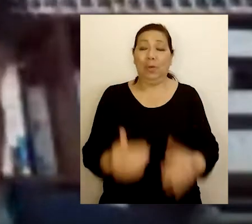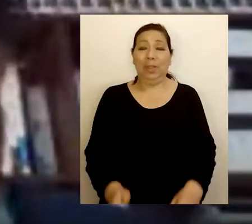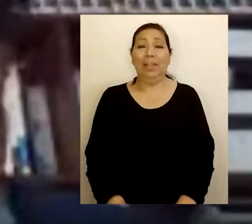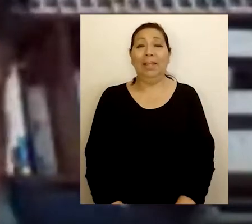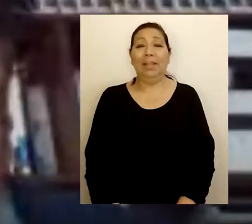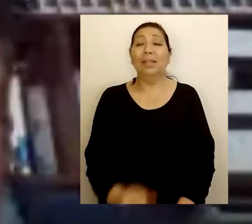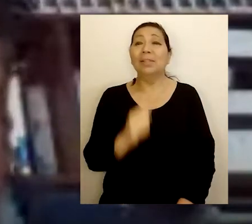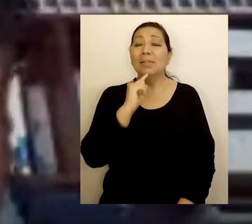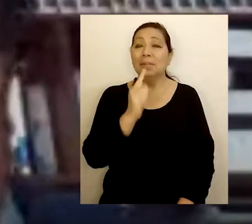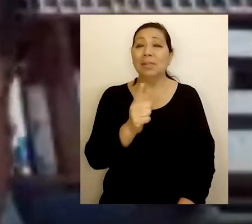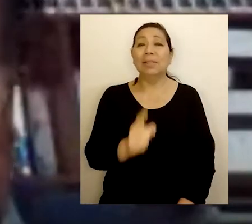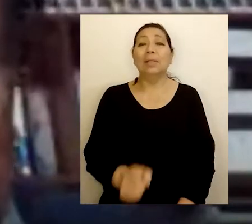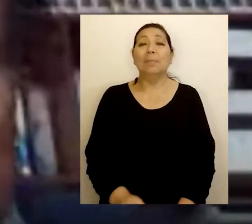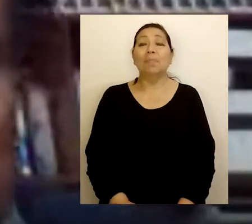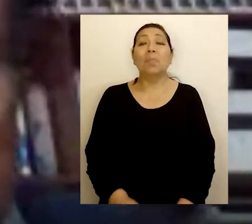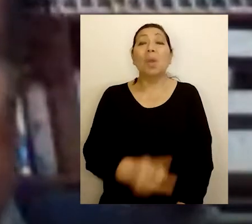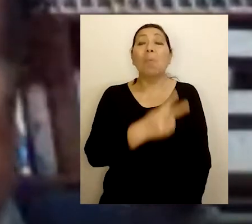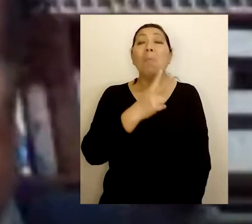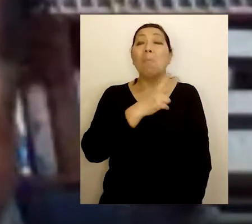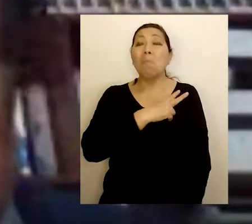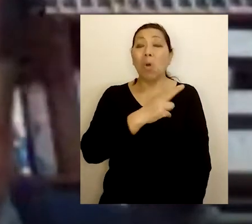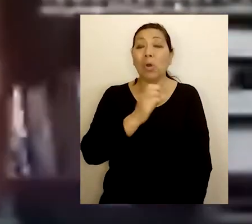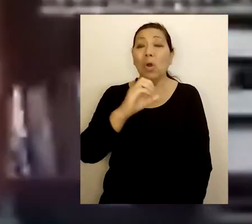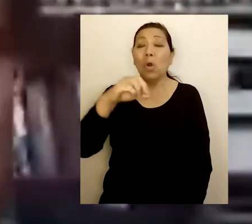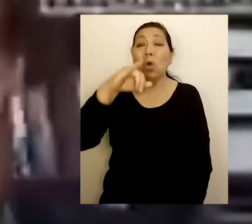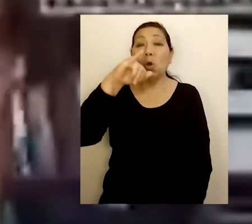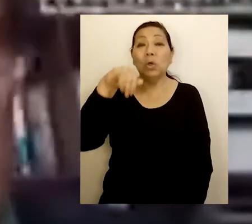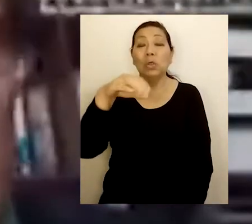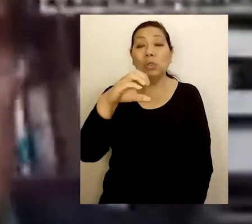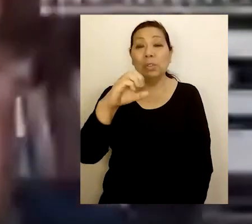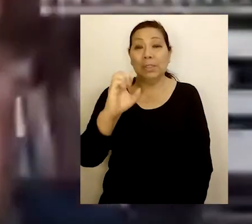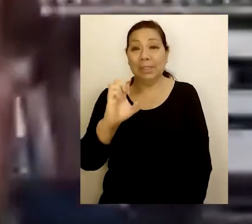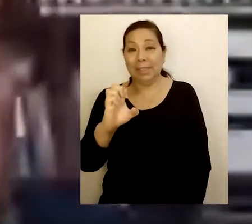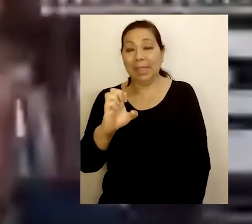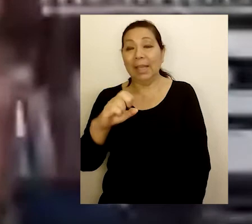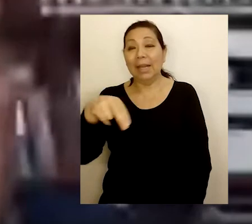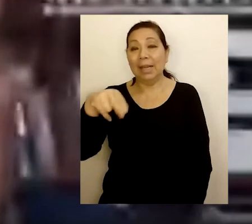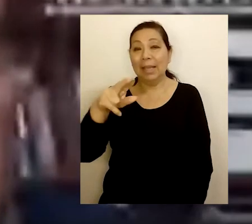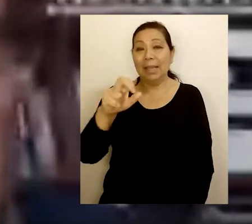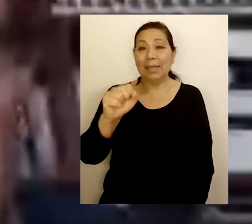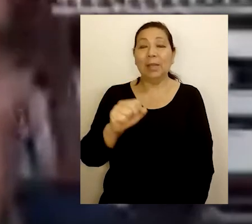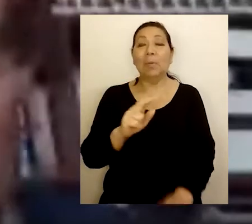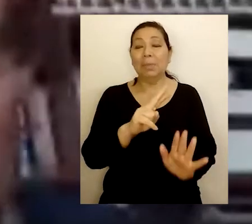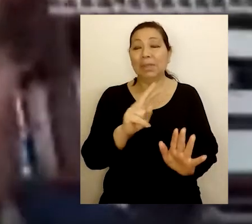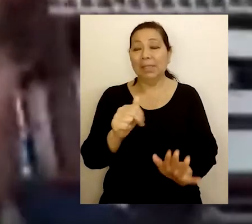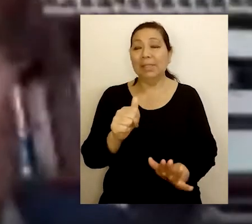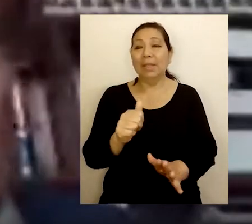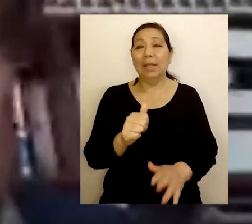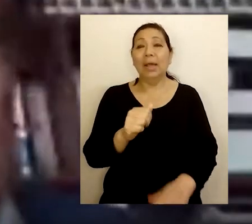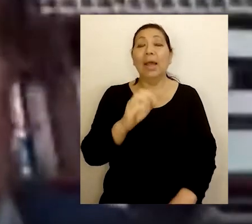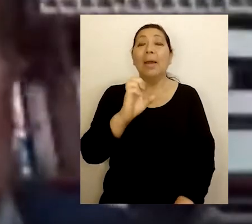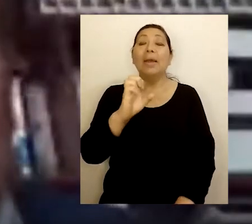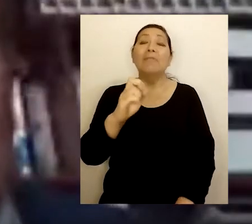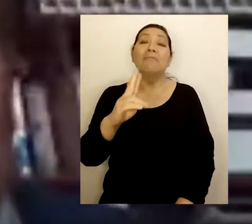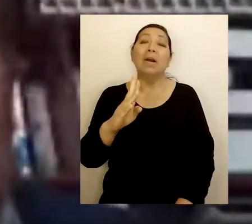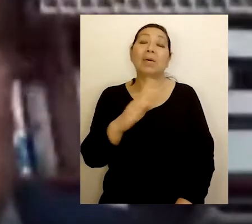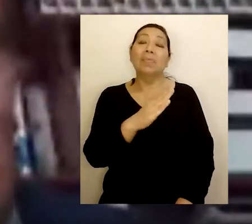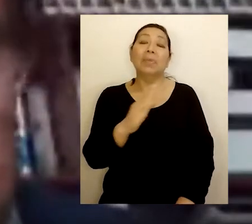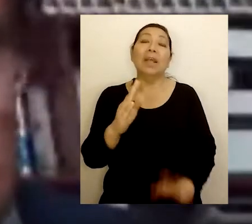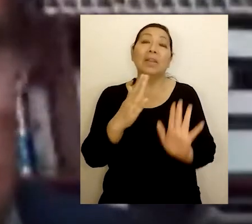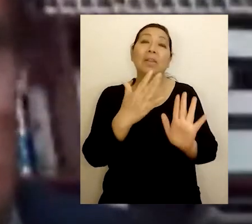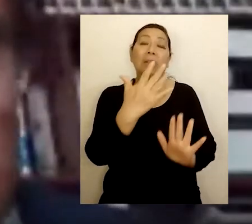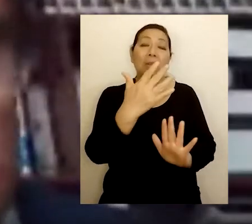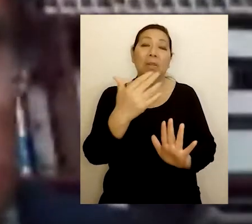participaron el vocal supremo José Neira Flores en el recurso de nulidad 1125, Elvia Barrios en el recurso de nulidad